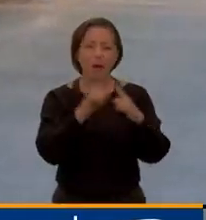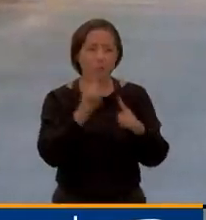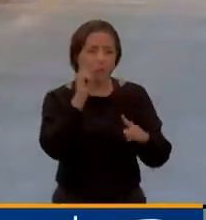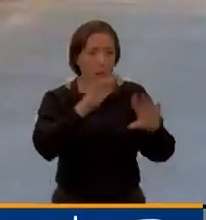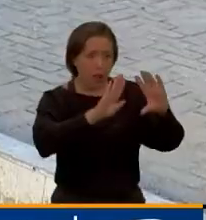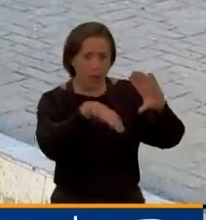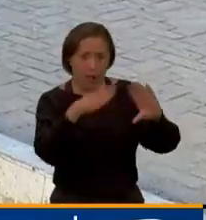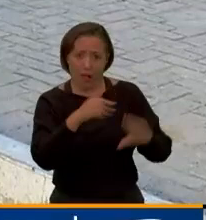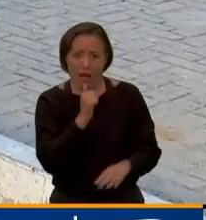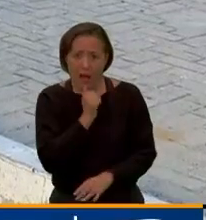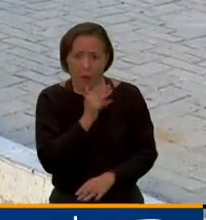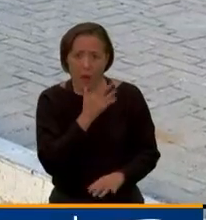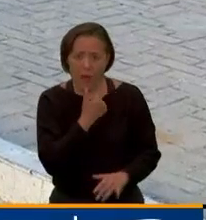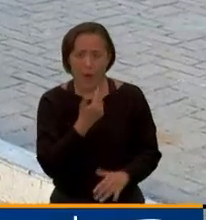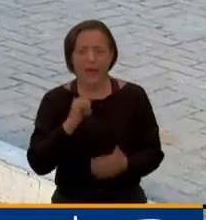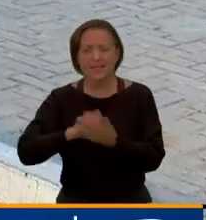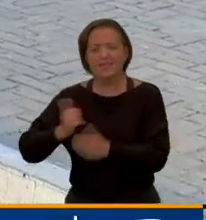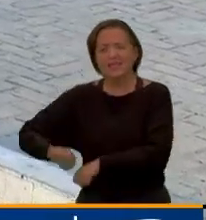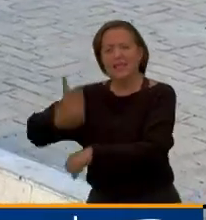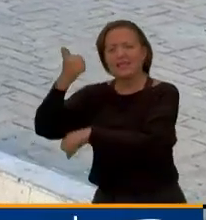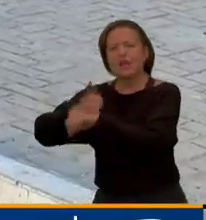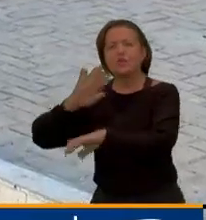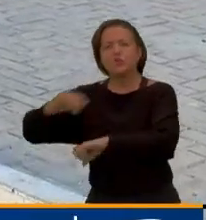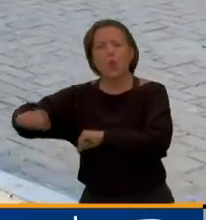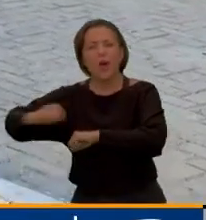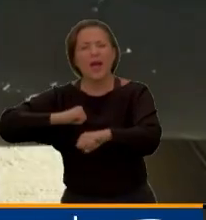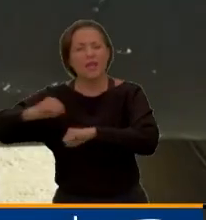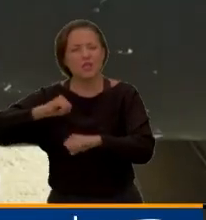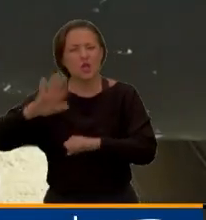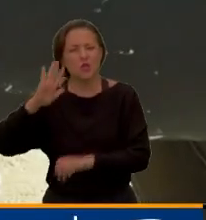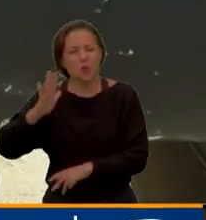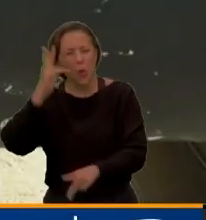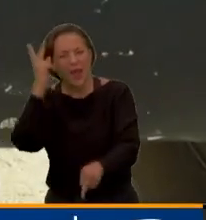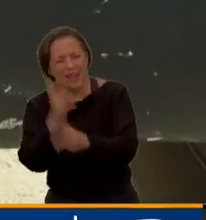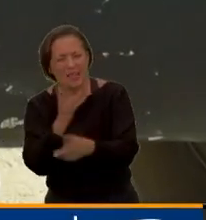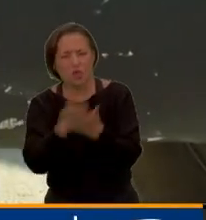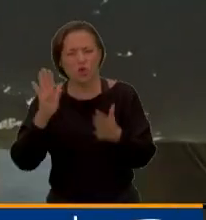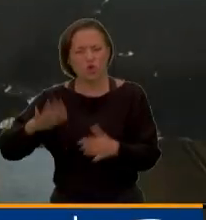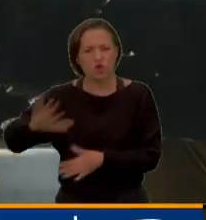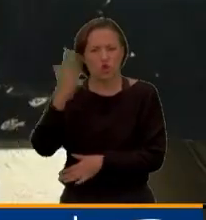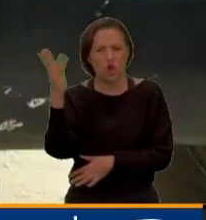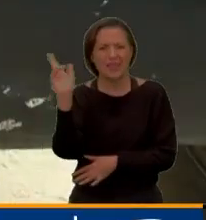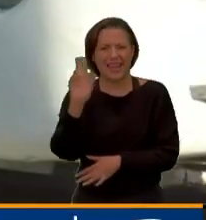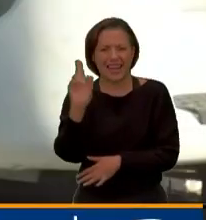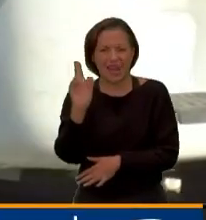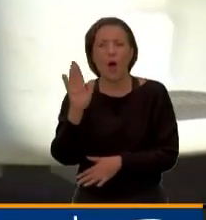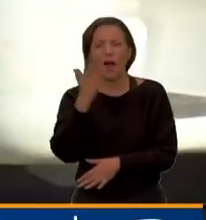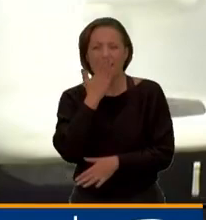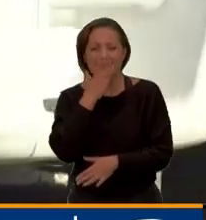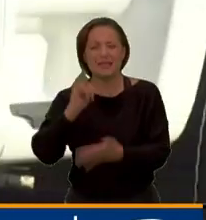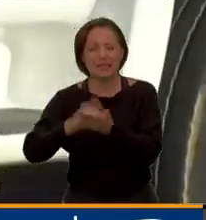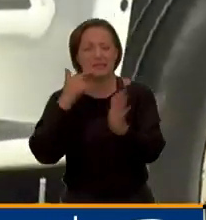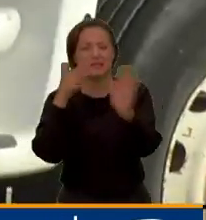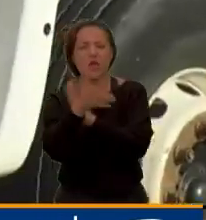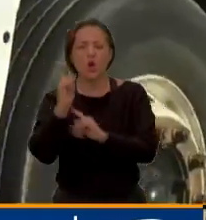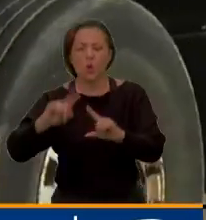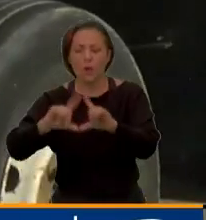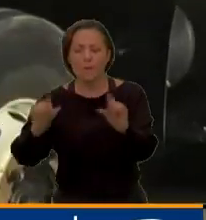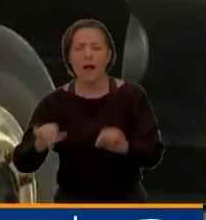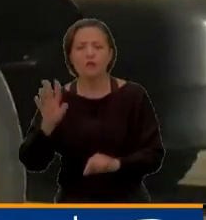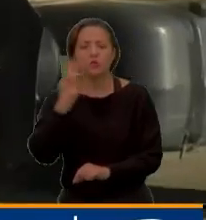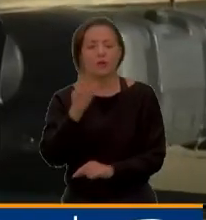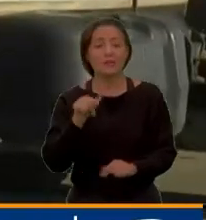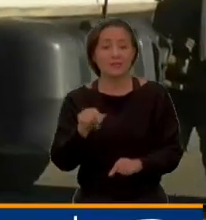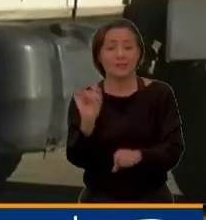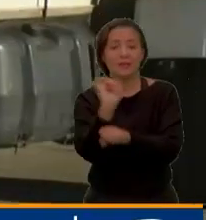Esto respondió el director de gestión de riesgo desde Riohacha sobre la situación de las placas venezolanas. Esos vehículos son los